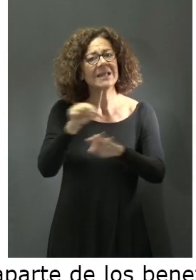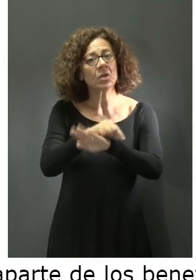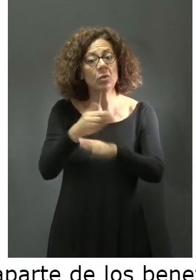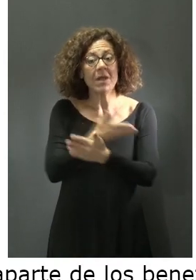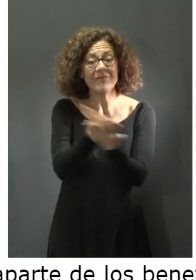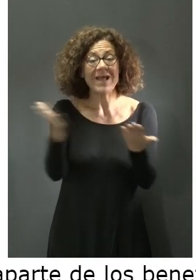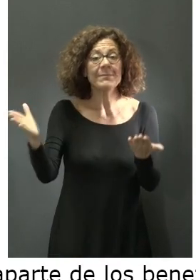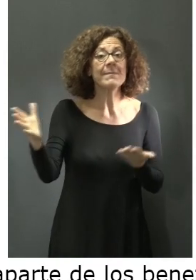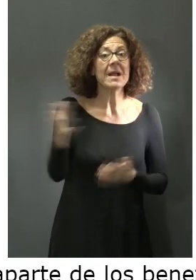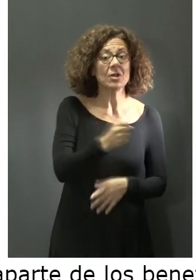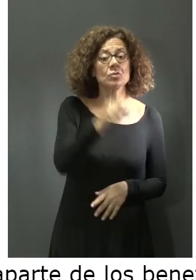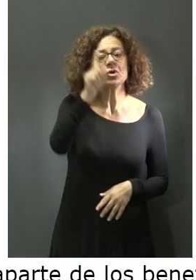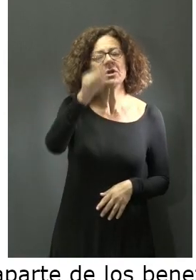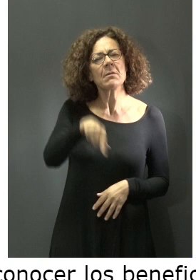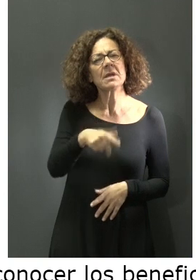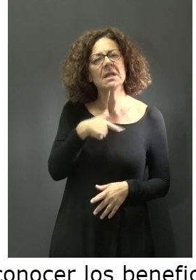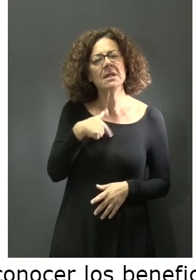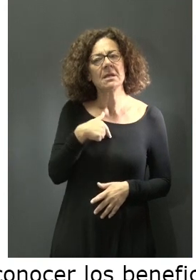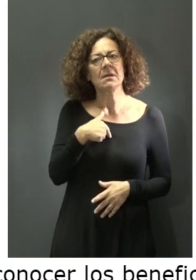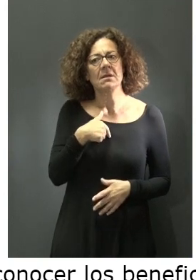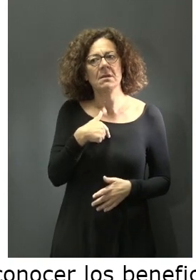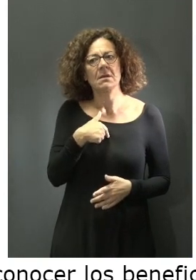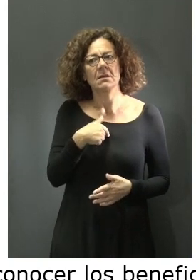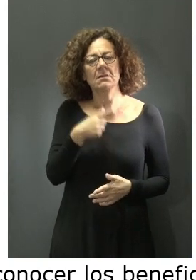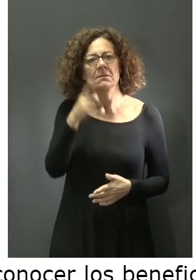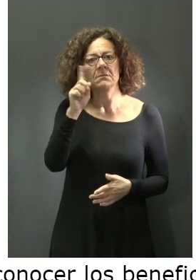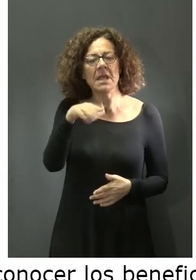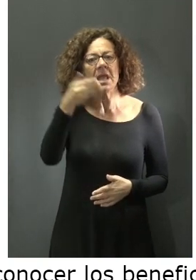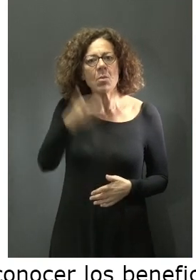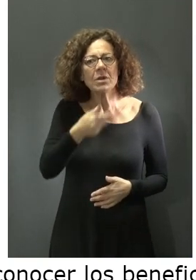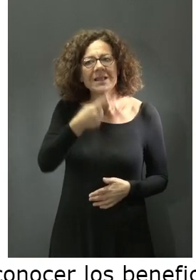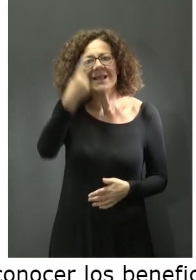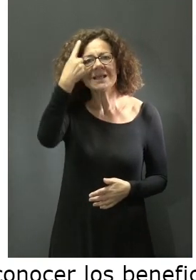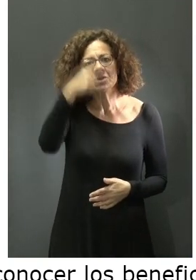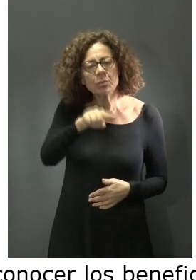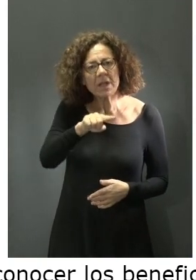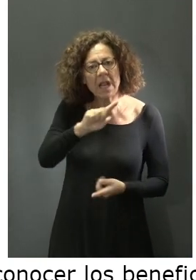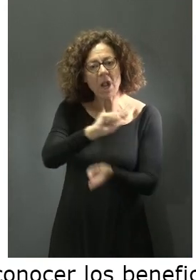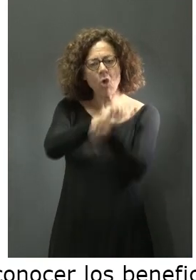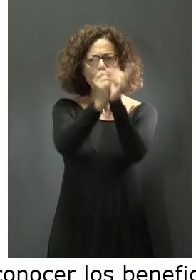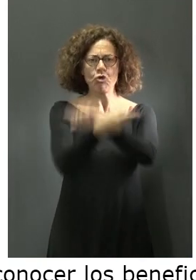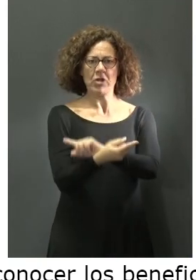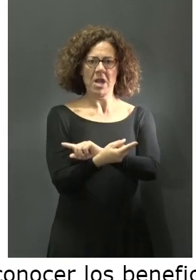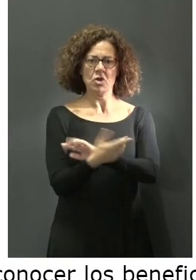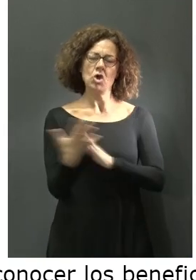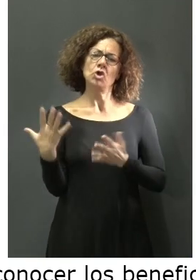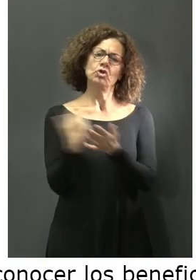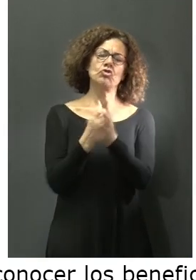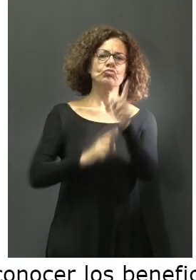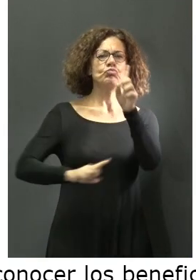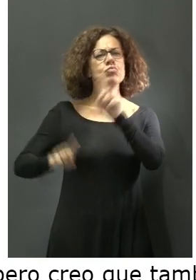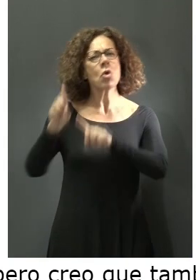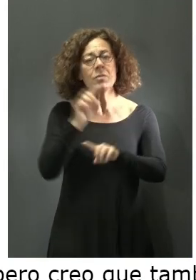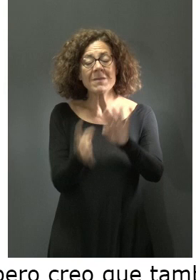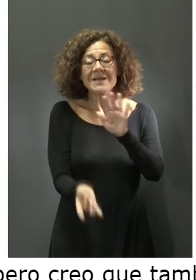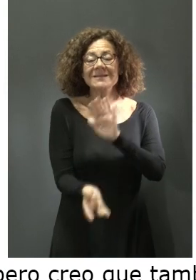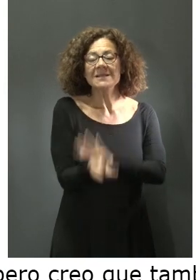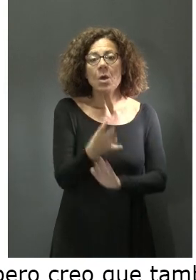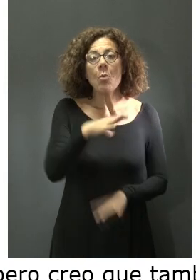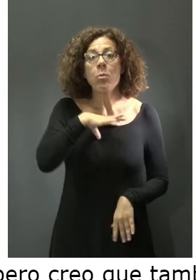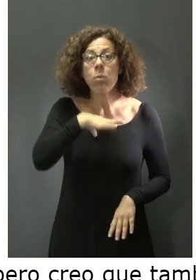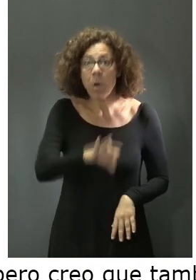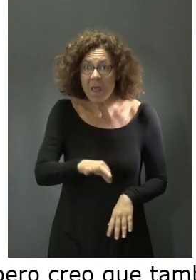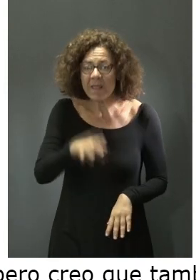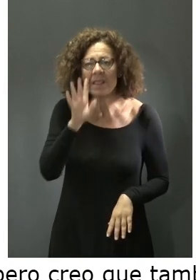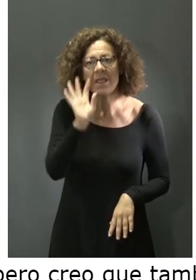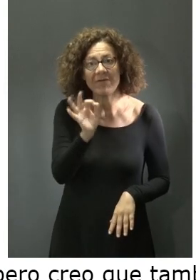pero creo que también sería muy chocante que conocieran lo contrario. O sea, todos los problemas que puede causar que realmente